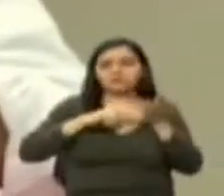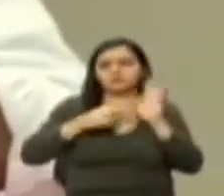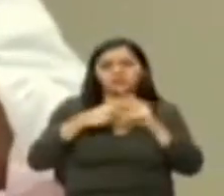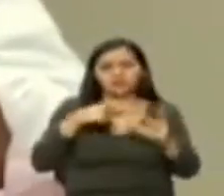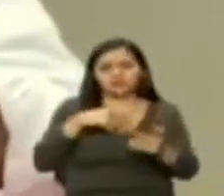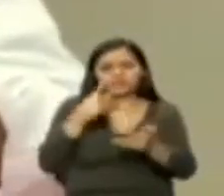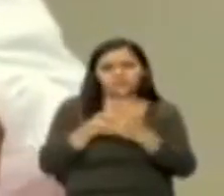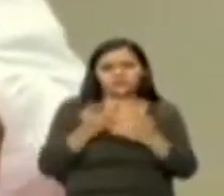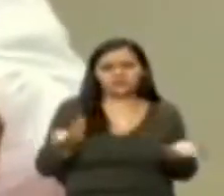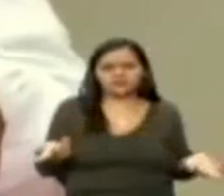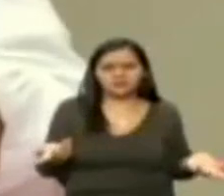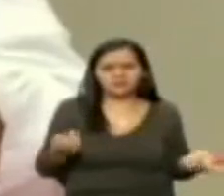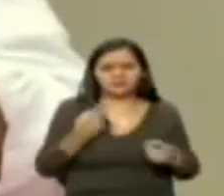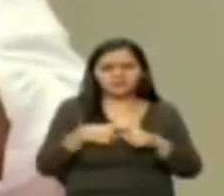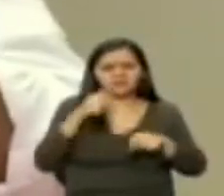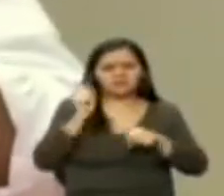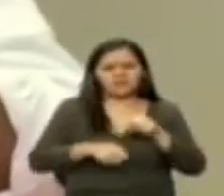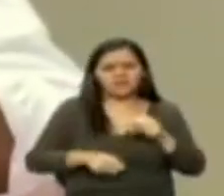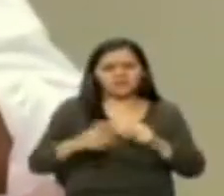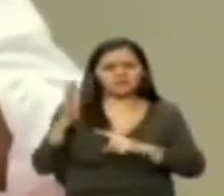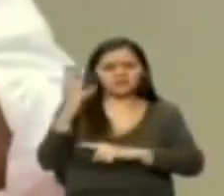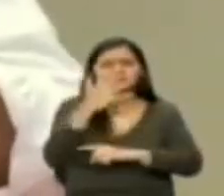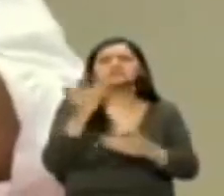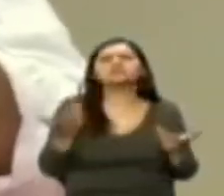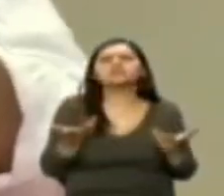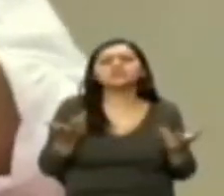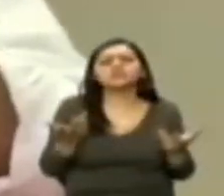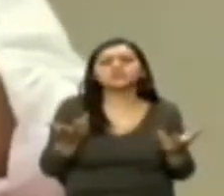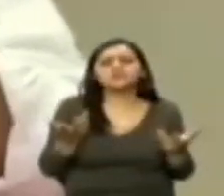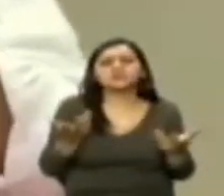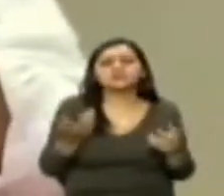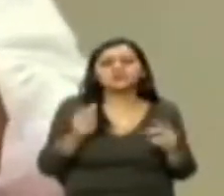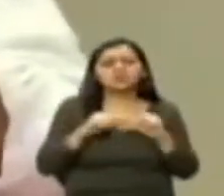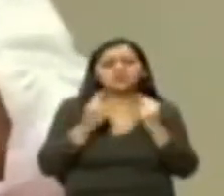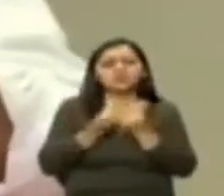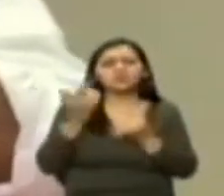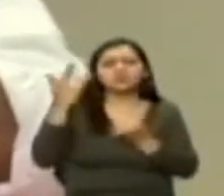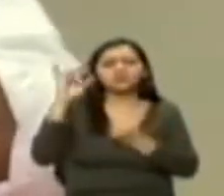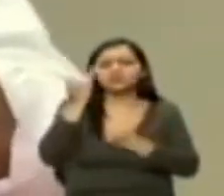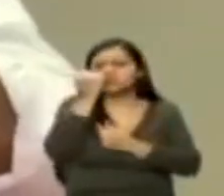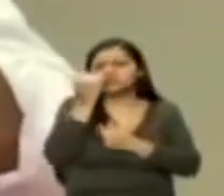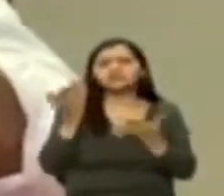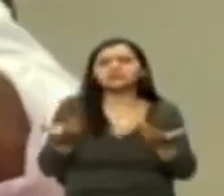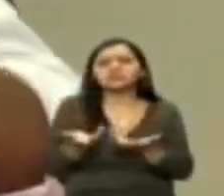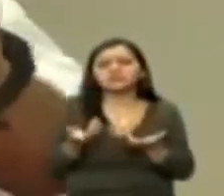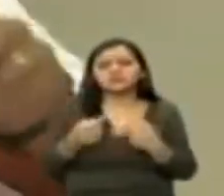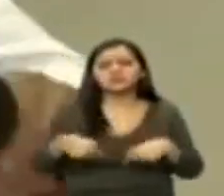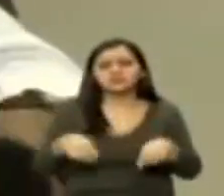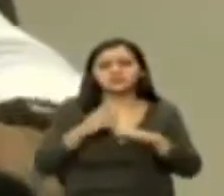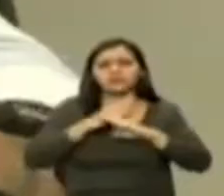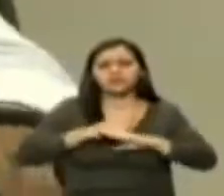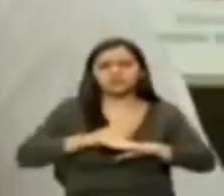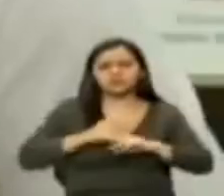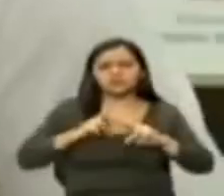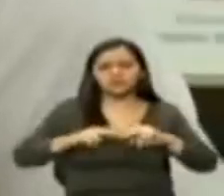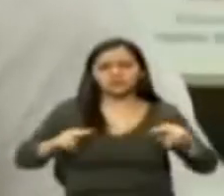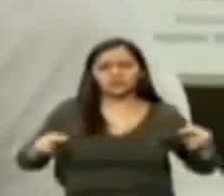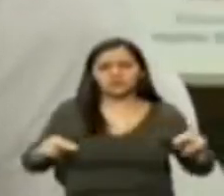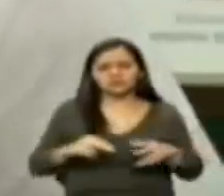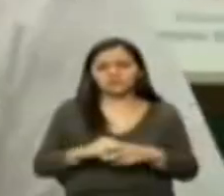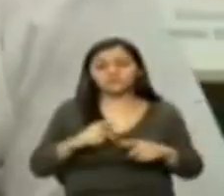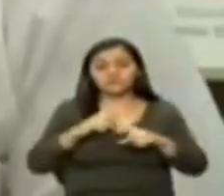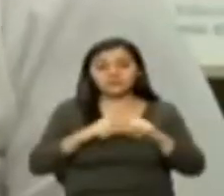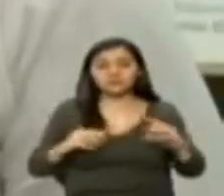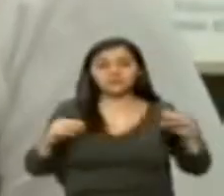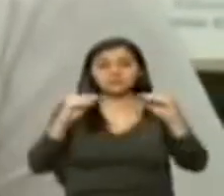que haga nomás y dañe todo. Destruya la selva. ¿Dónde está Pachacuti, pues? Protegiendo la Pachamama. ¿Dónde están? Presidente, sí, esto es